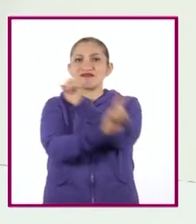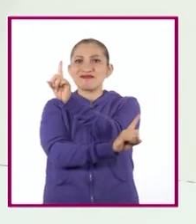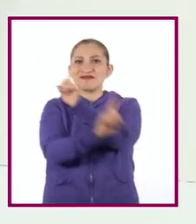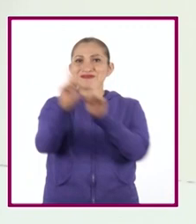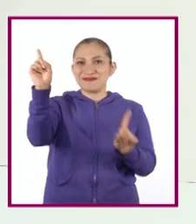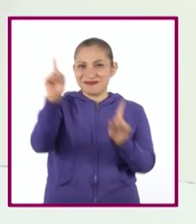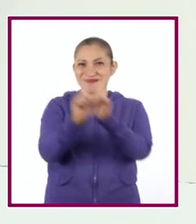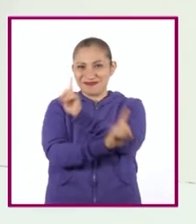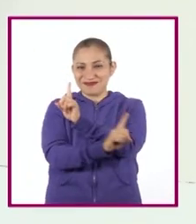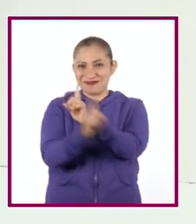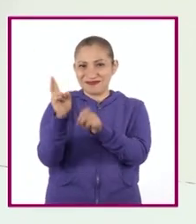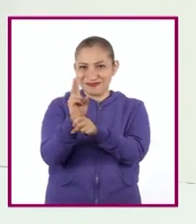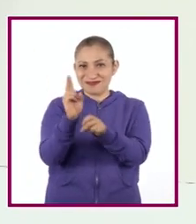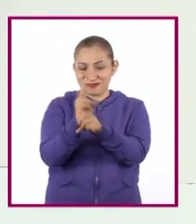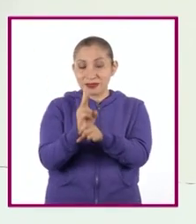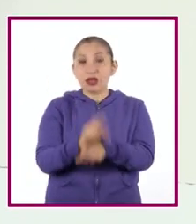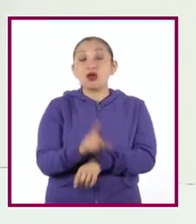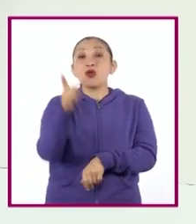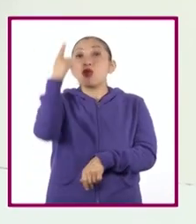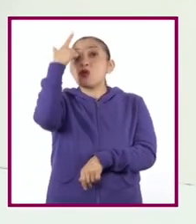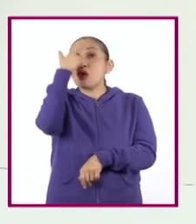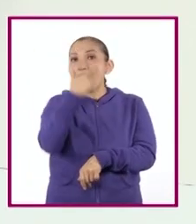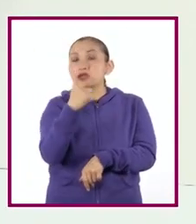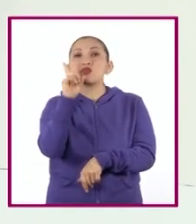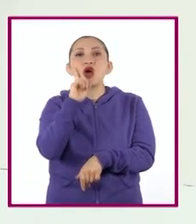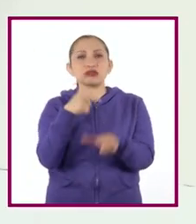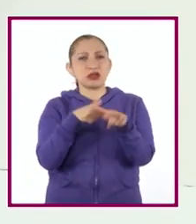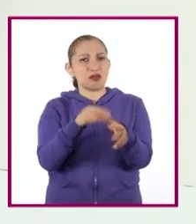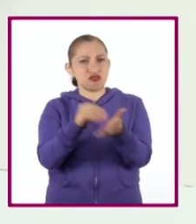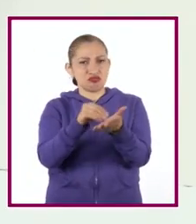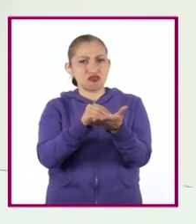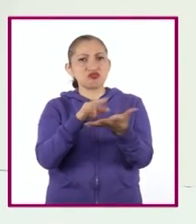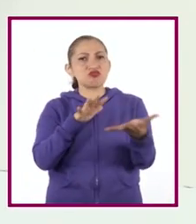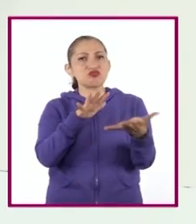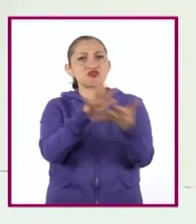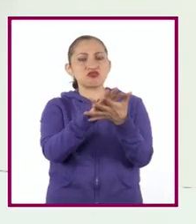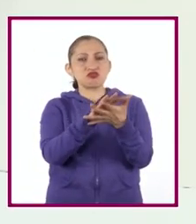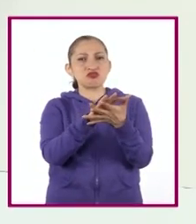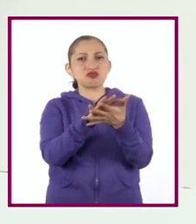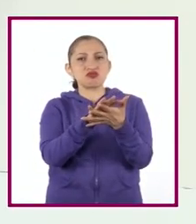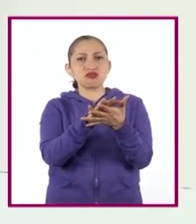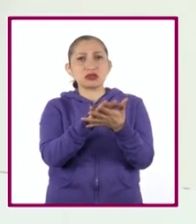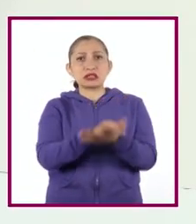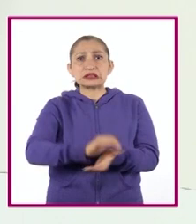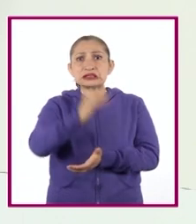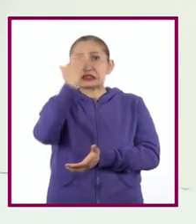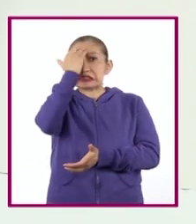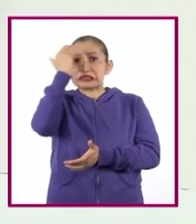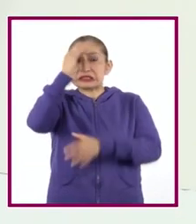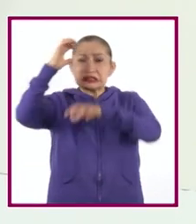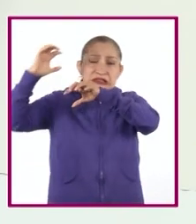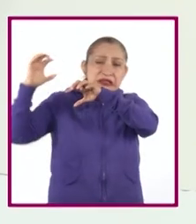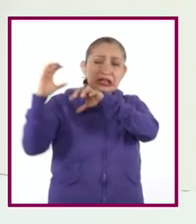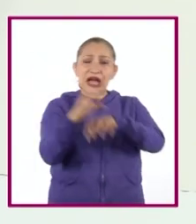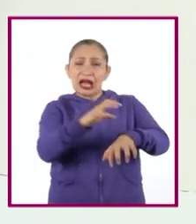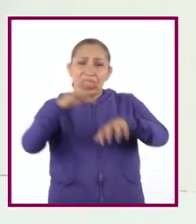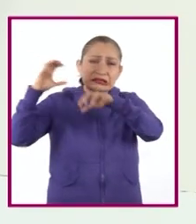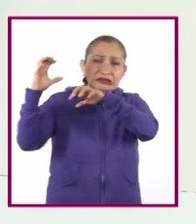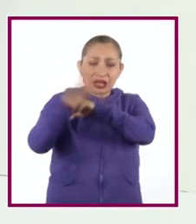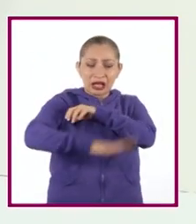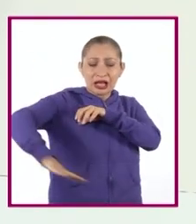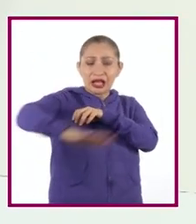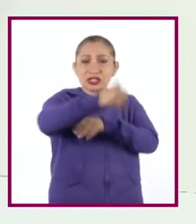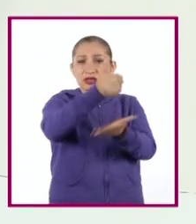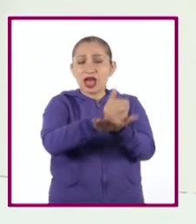Una noche, mientras Soledad seguía encarcelada, cayó un terrible aguacero sobre la ciudad